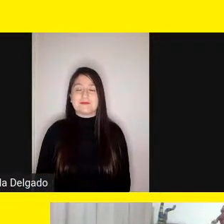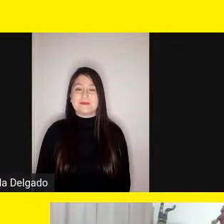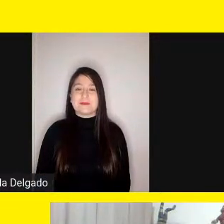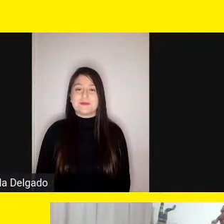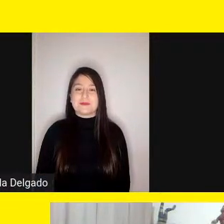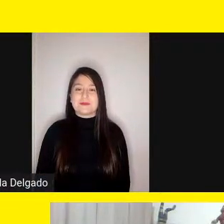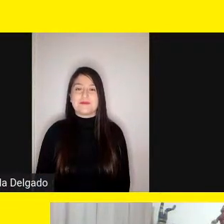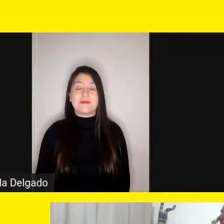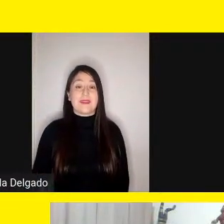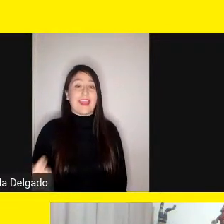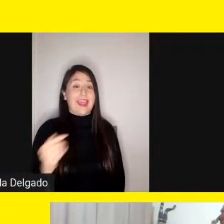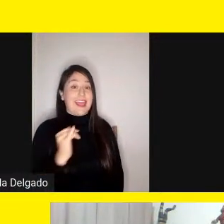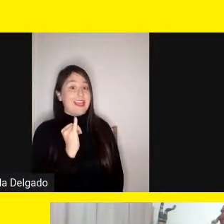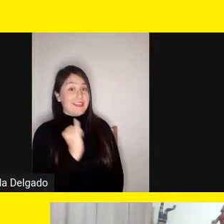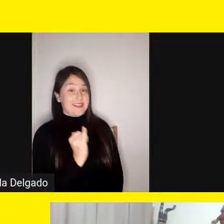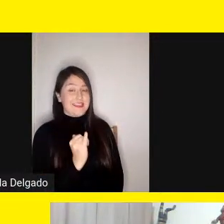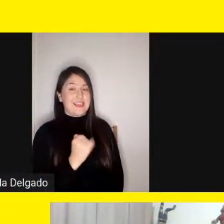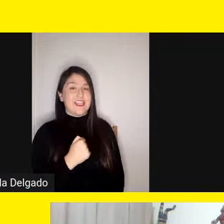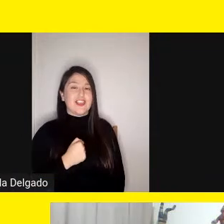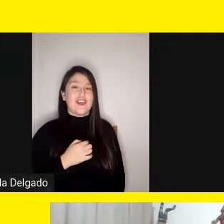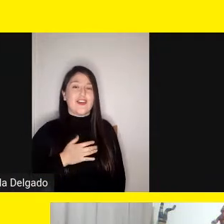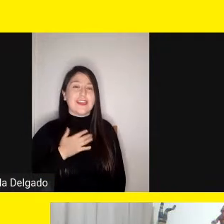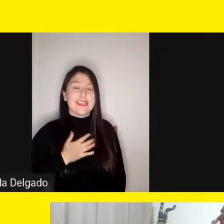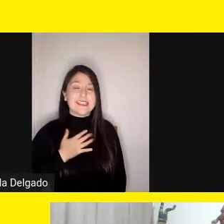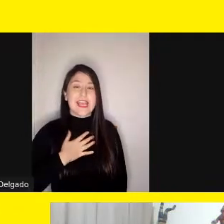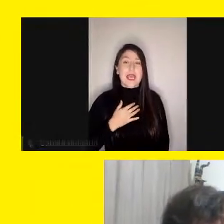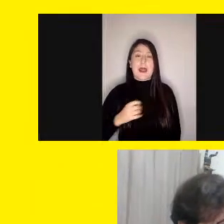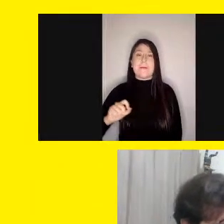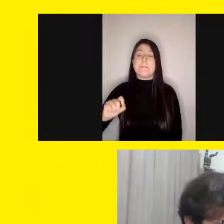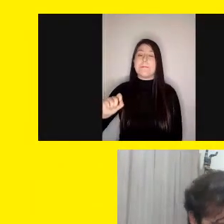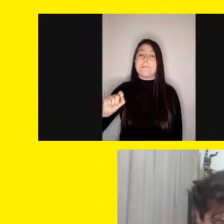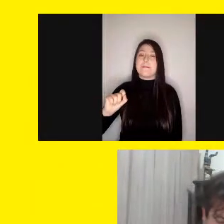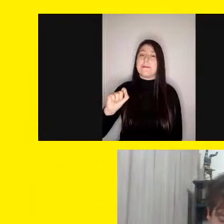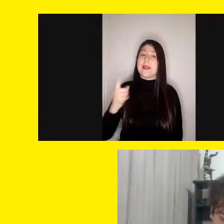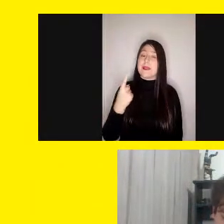Sí, yo quisiera en primer lugar agradecer esta invitación.